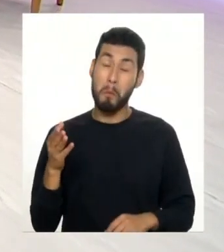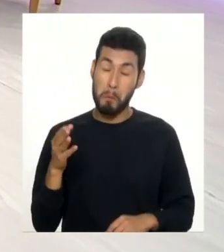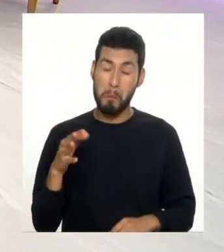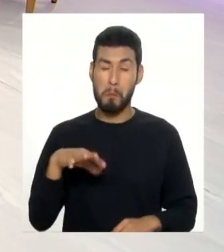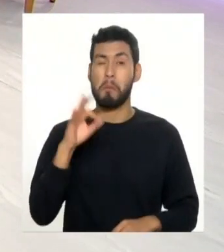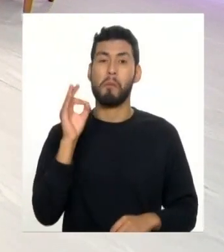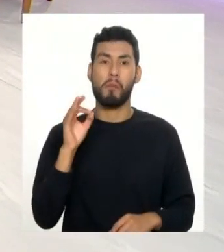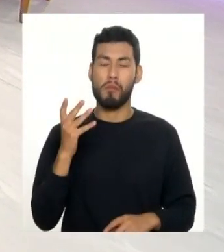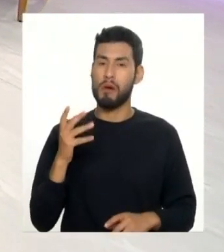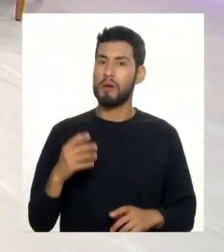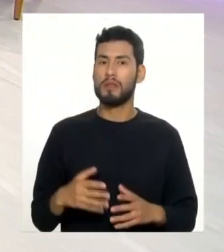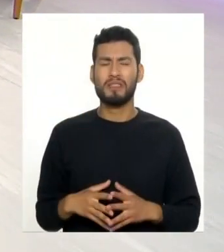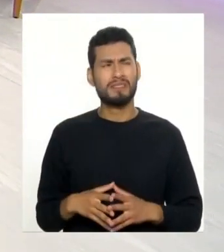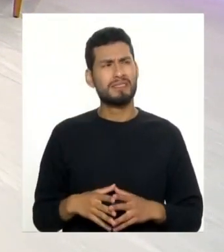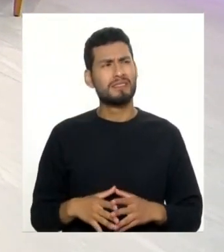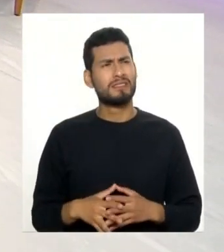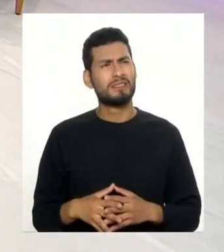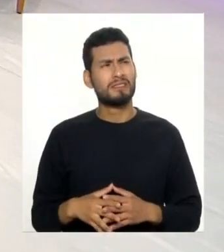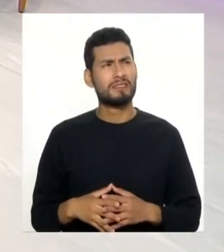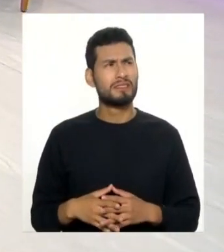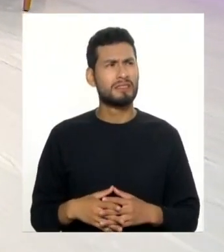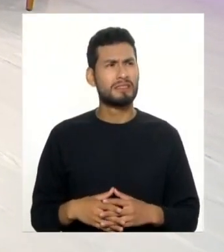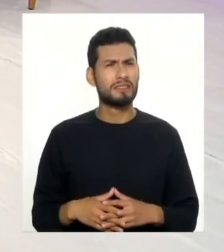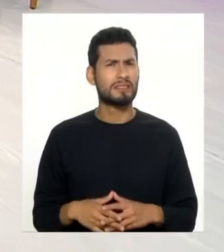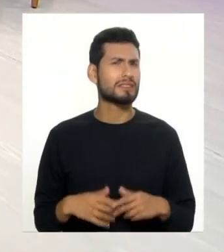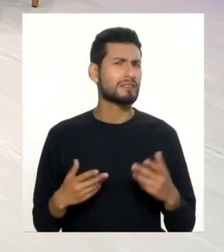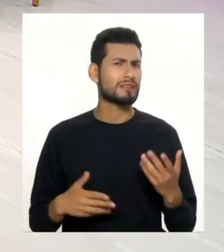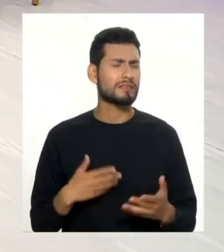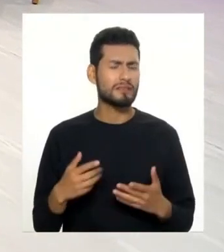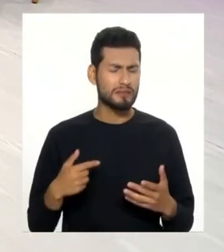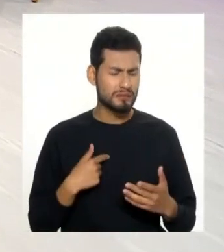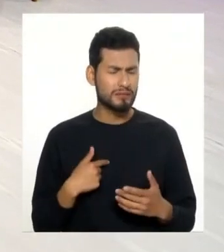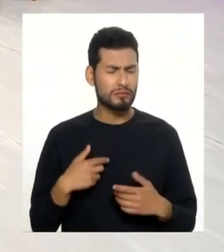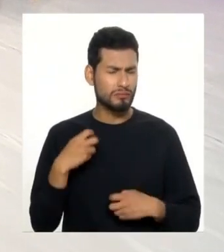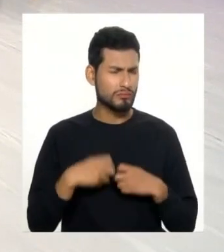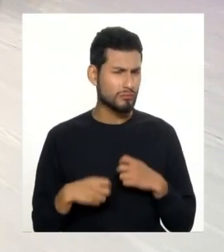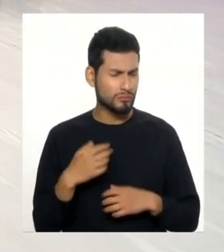Y también estuvo, ¿cómo se llama? En terapia física.